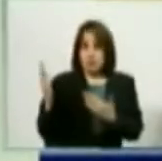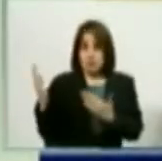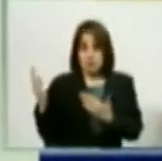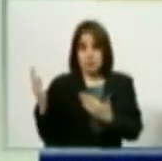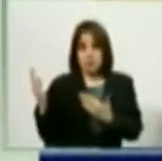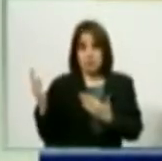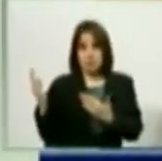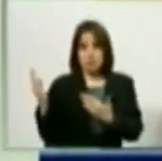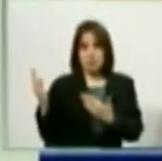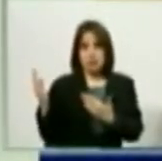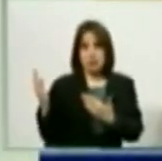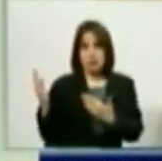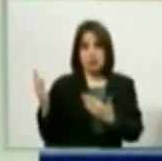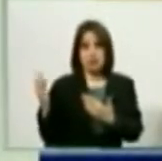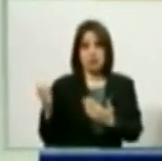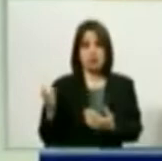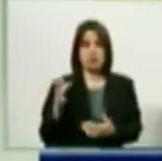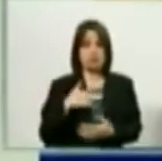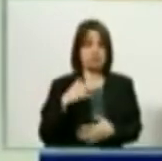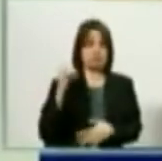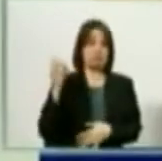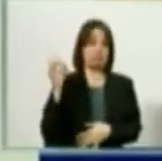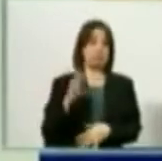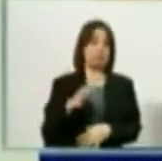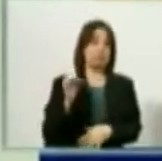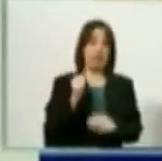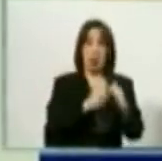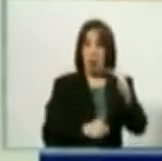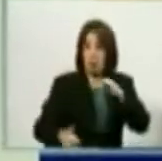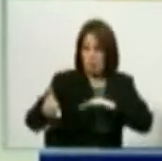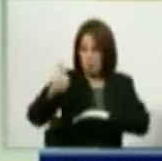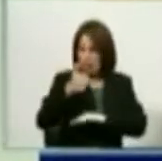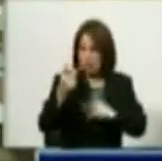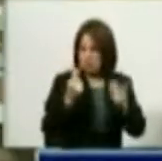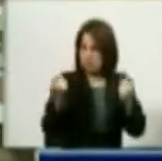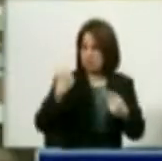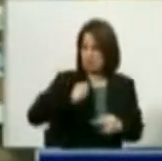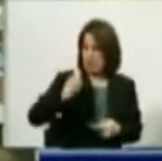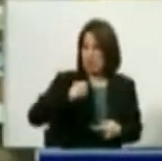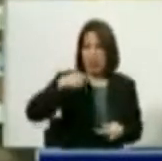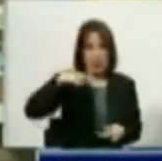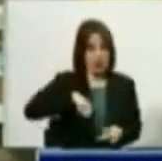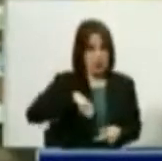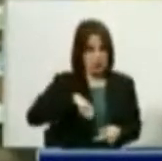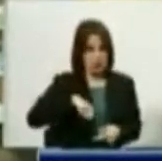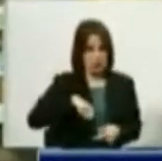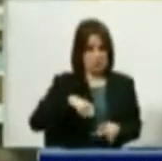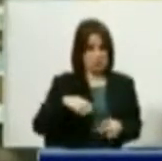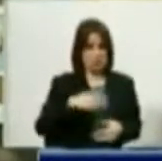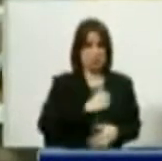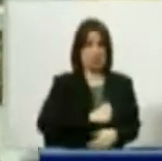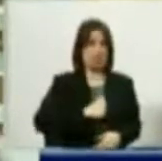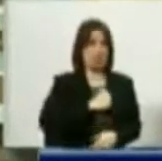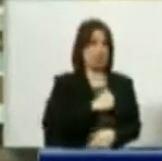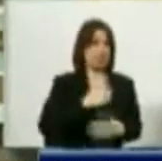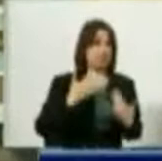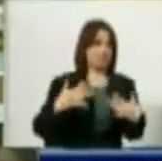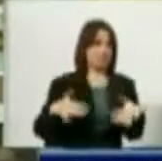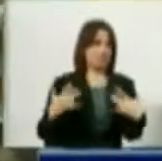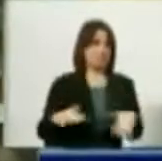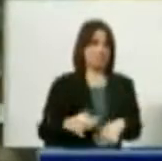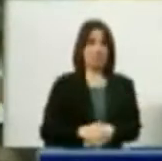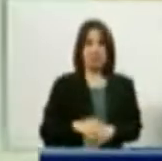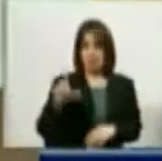lamentable el aumento de salario mínimo anunciado por el gobierno Pregúntale a los trabajadores y las trabajadoras si es lamentable pregúntale pues